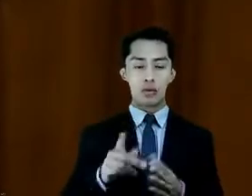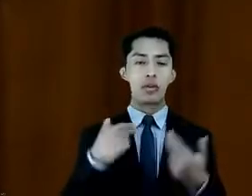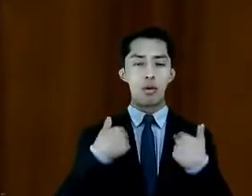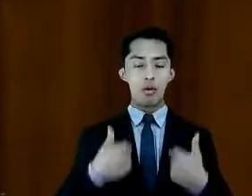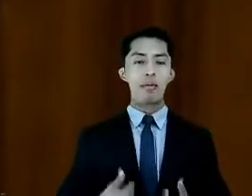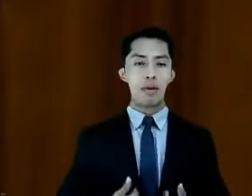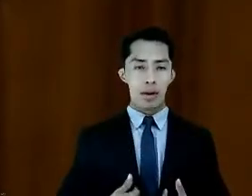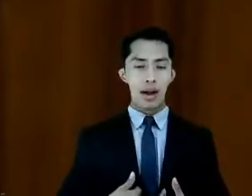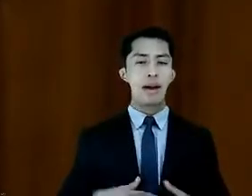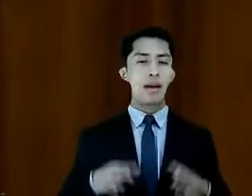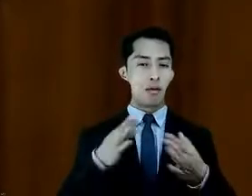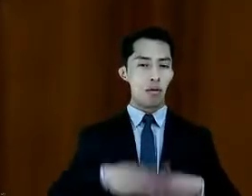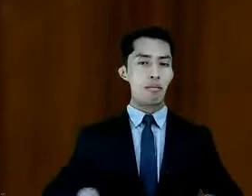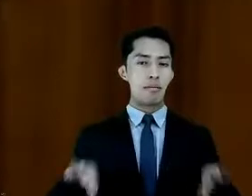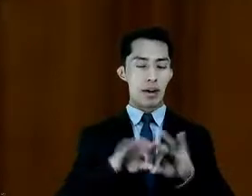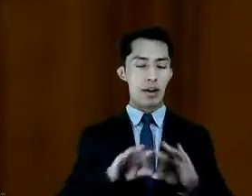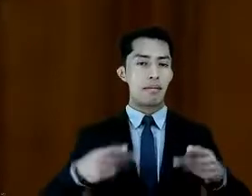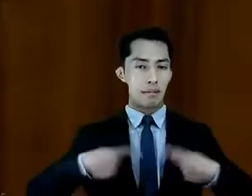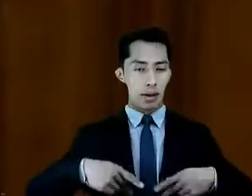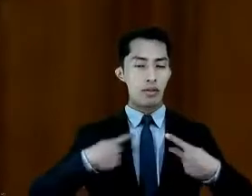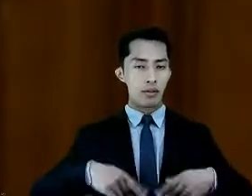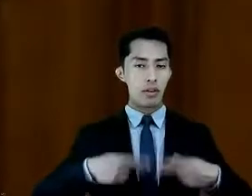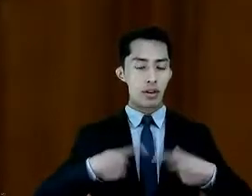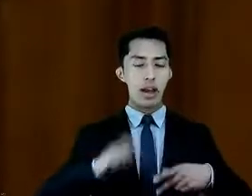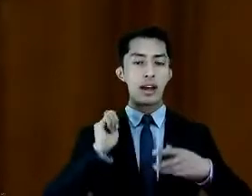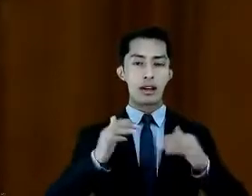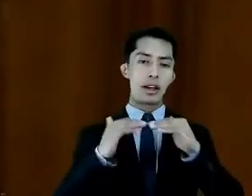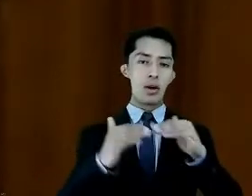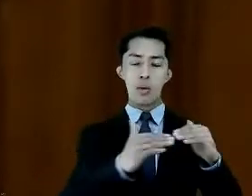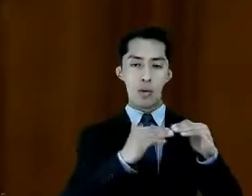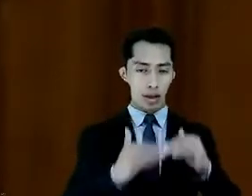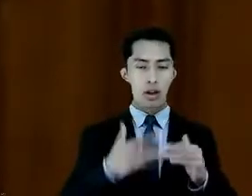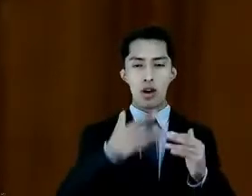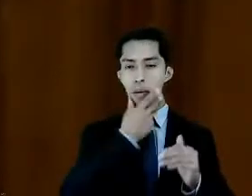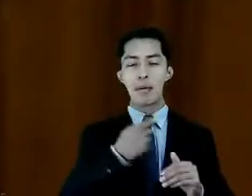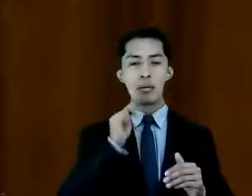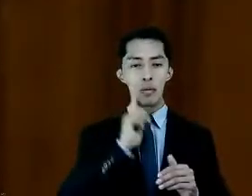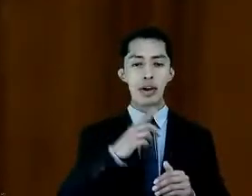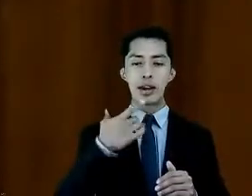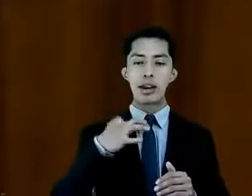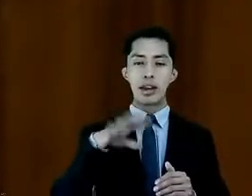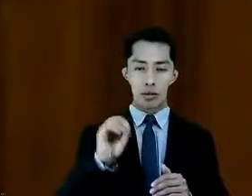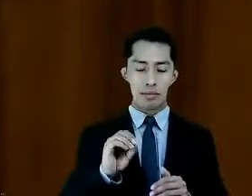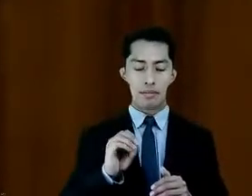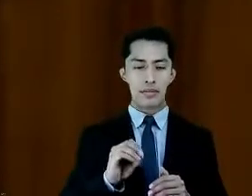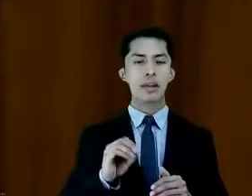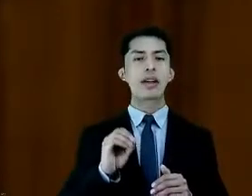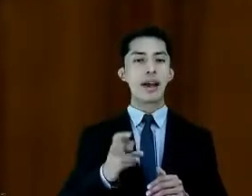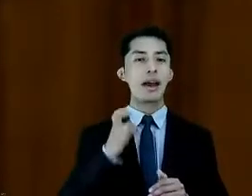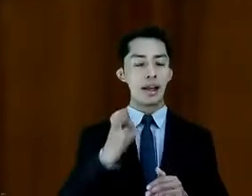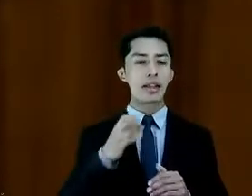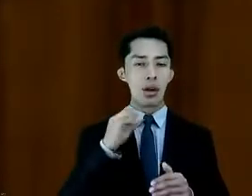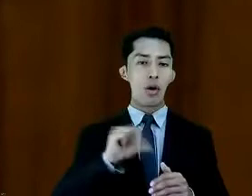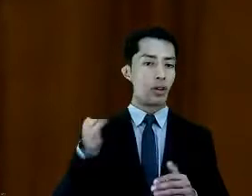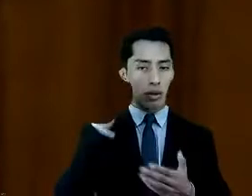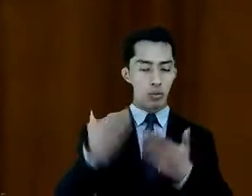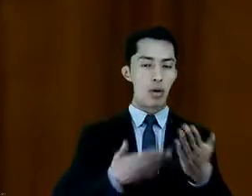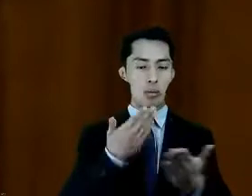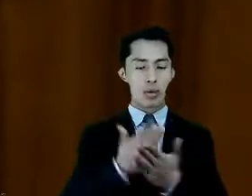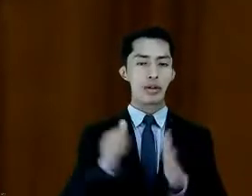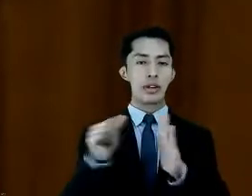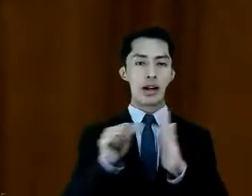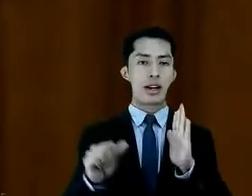derechos fundamentales en condiciones de equidad e igualdad. Estamos haciendo otra propuesta en el